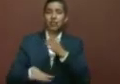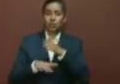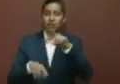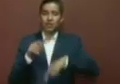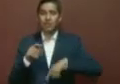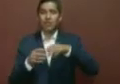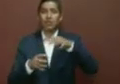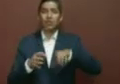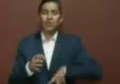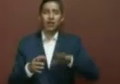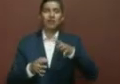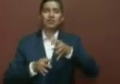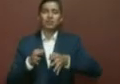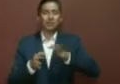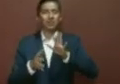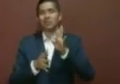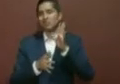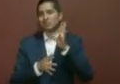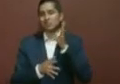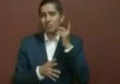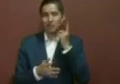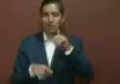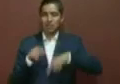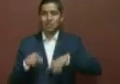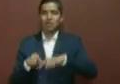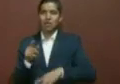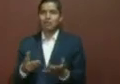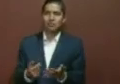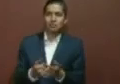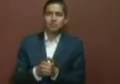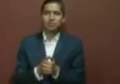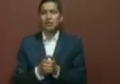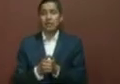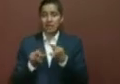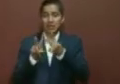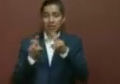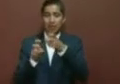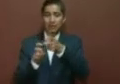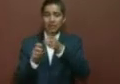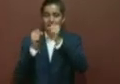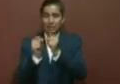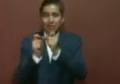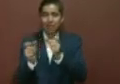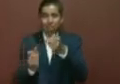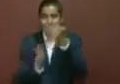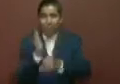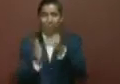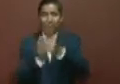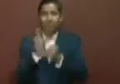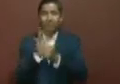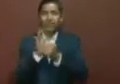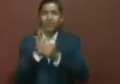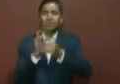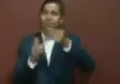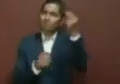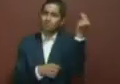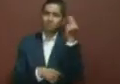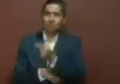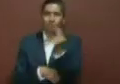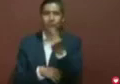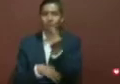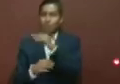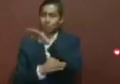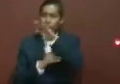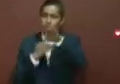un procedimiento. Y si el tema es la seguridad o la inseguridad, lo que deberíamos estar haciendo